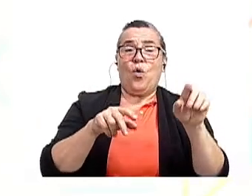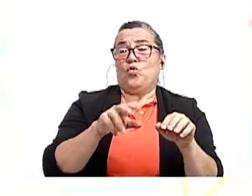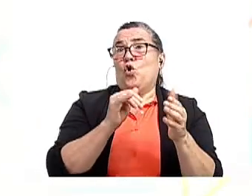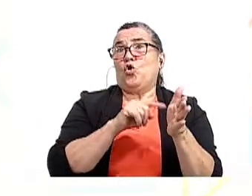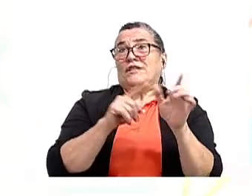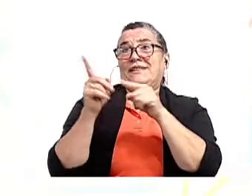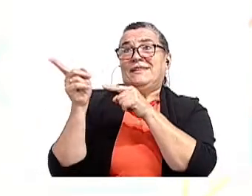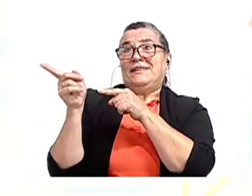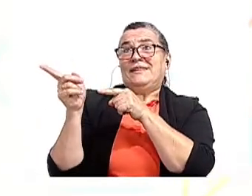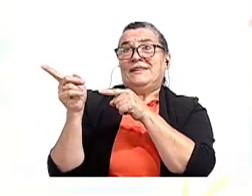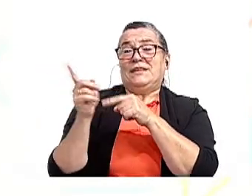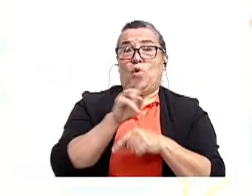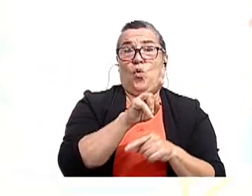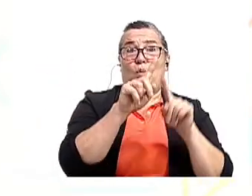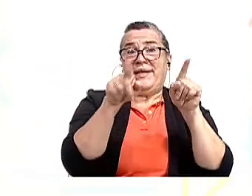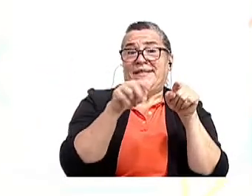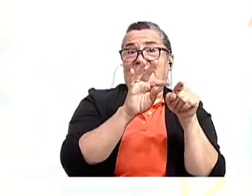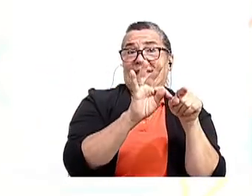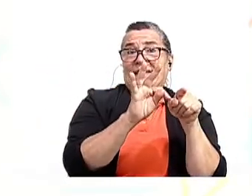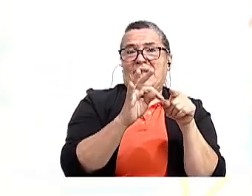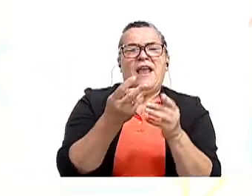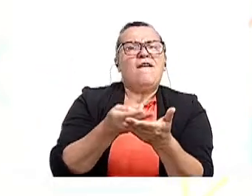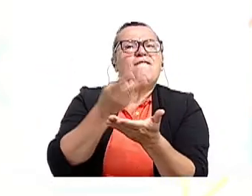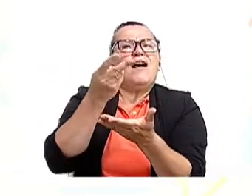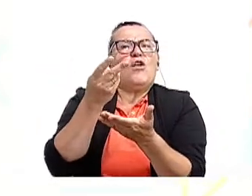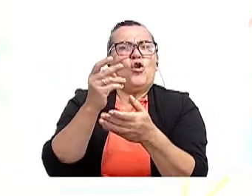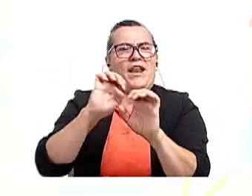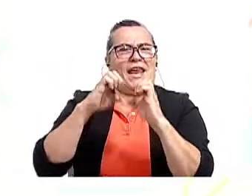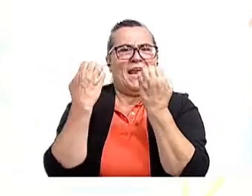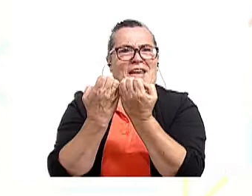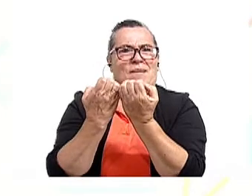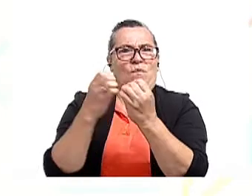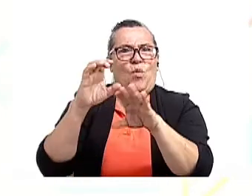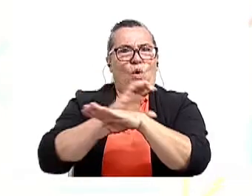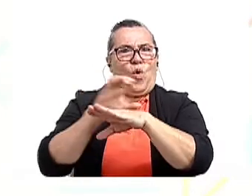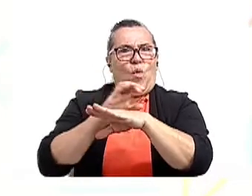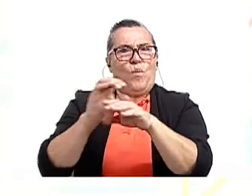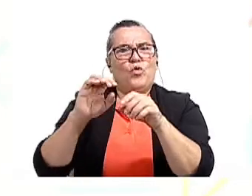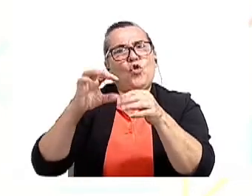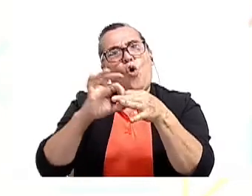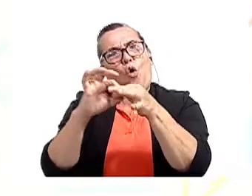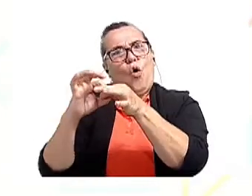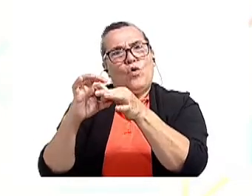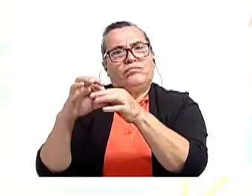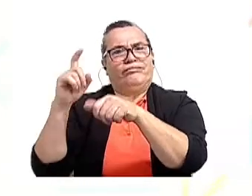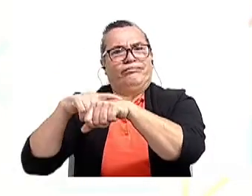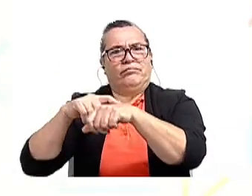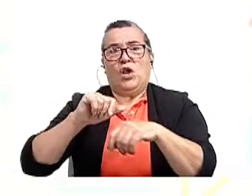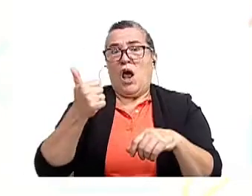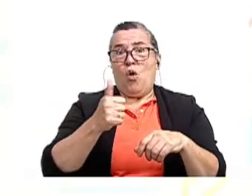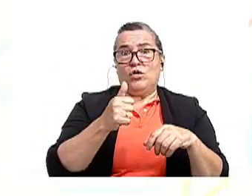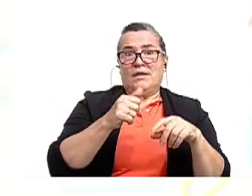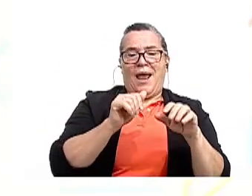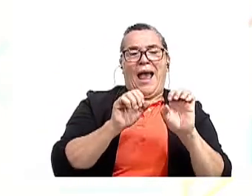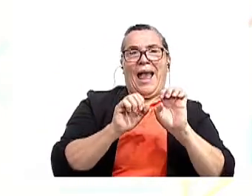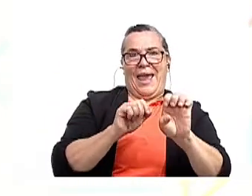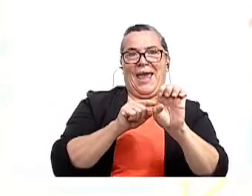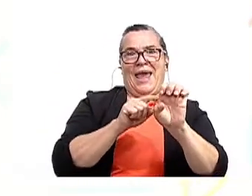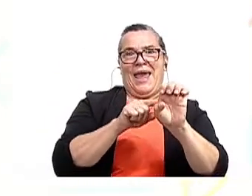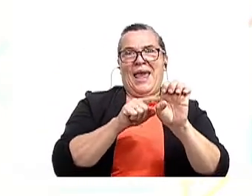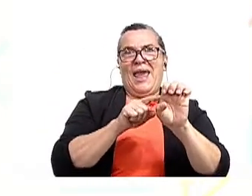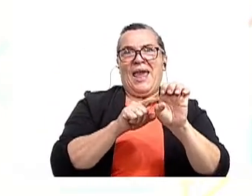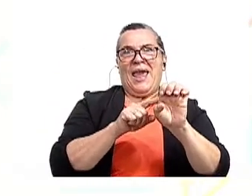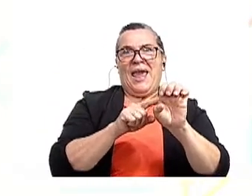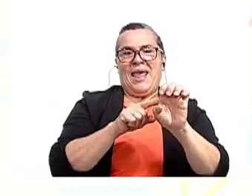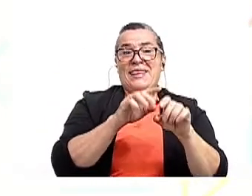como el valor del equipo de cómputo con respecto al tiempo. ¿Y cuál es la otra variable? T, es decir, el